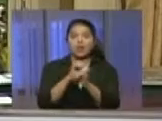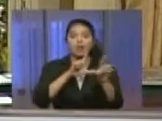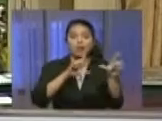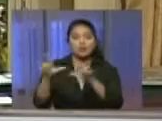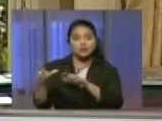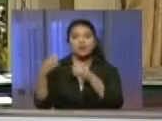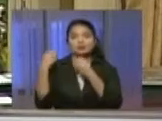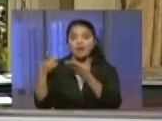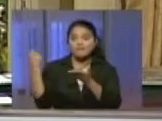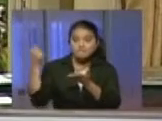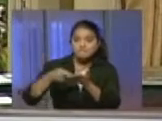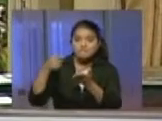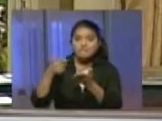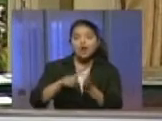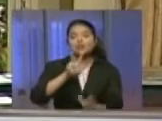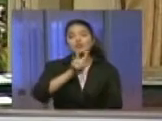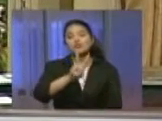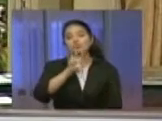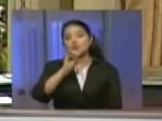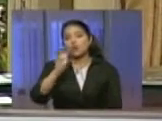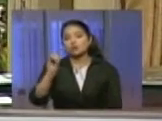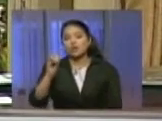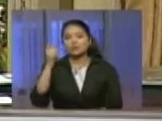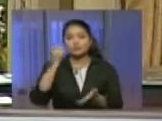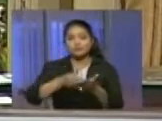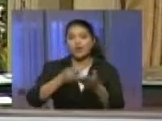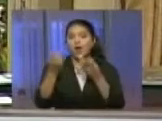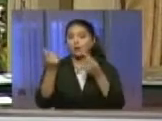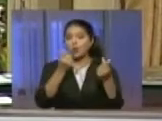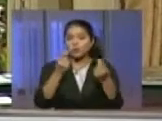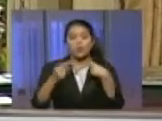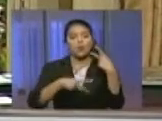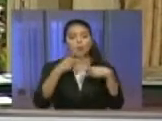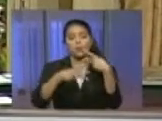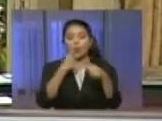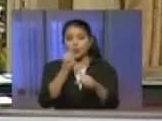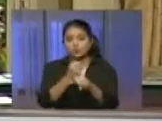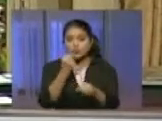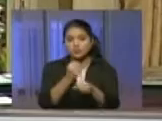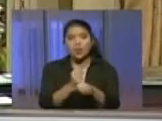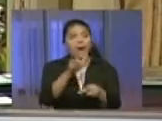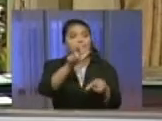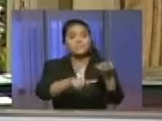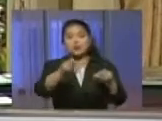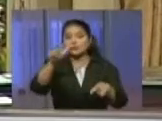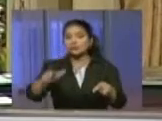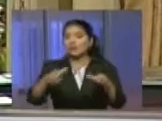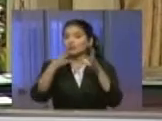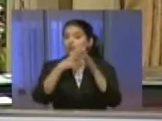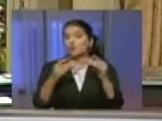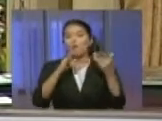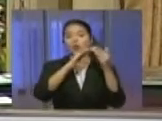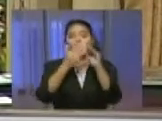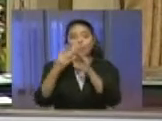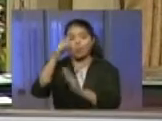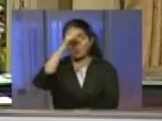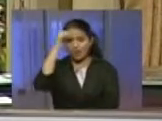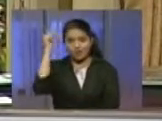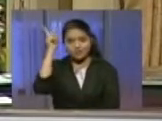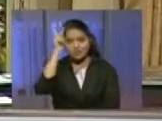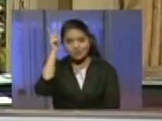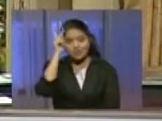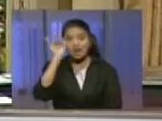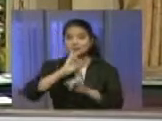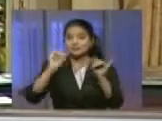financiamientos más de 200 financiamientos económicos productivos a Voceros y voceras de comunas indígenas se han